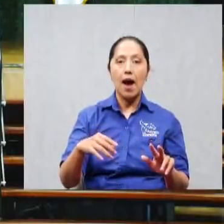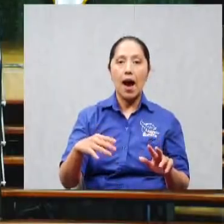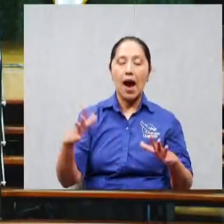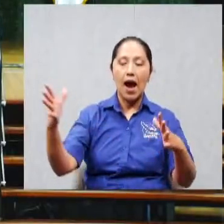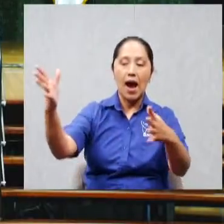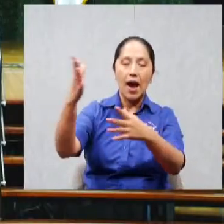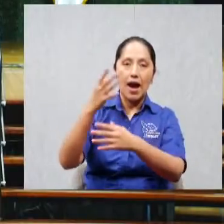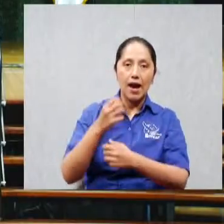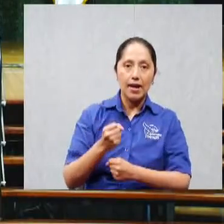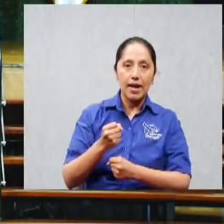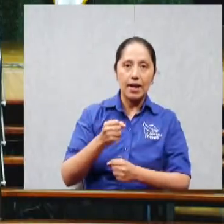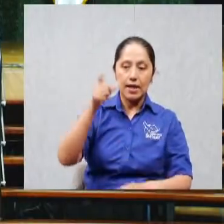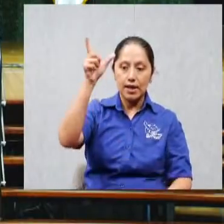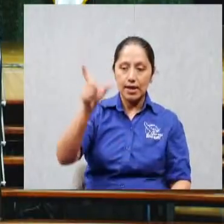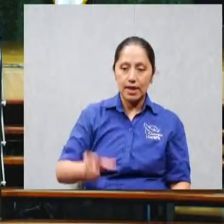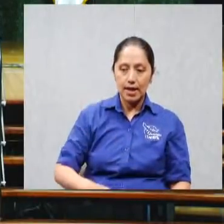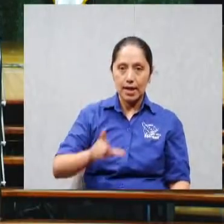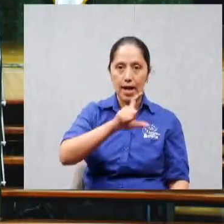cruz ¿para qué va a tomar la cruz?